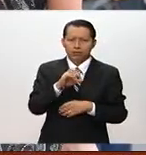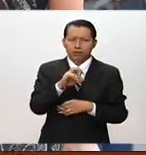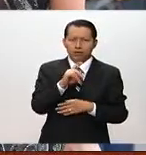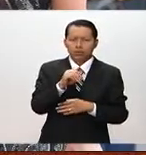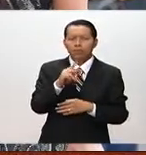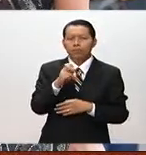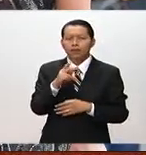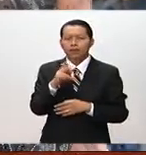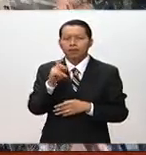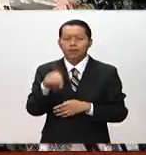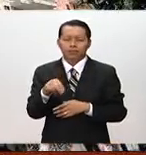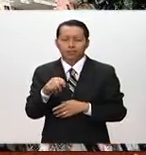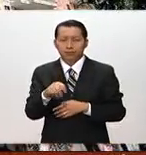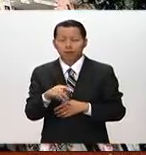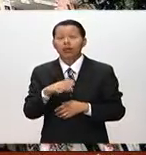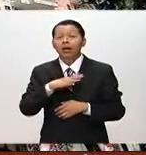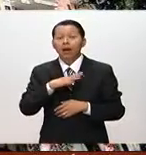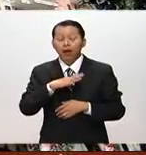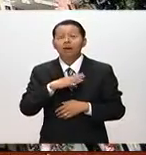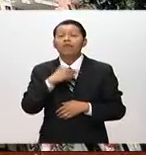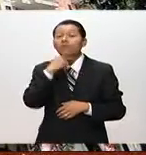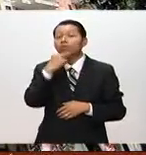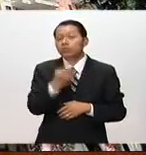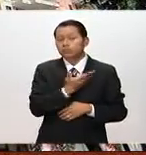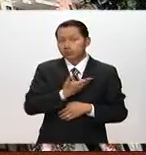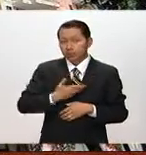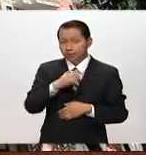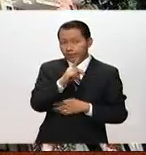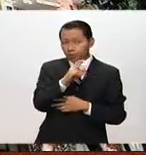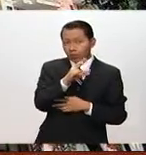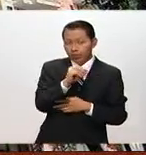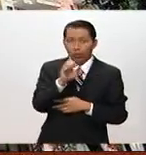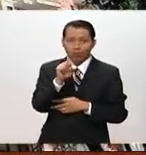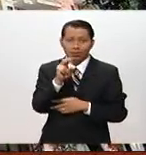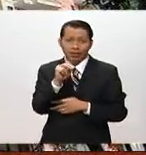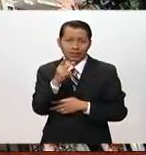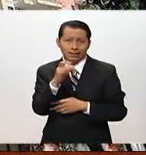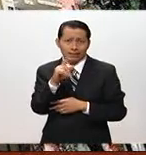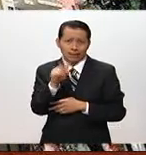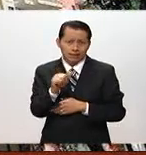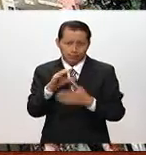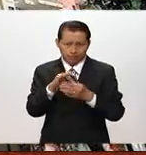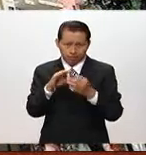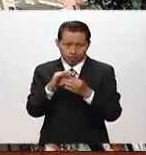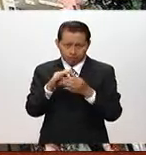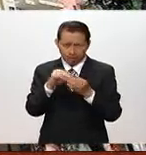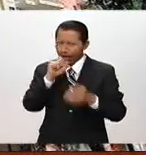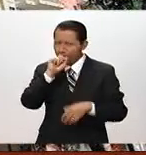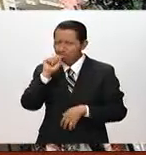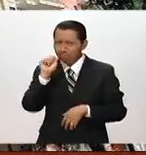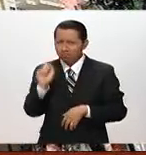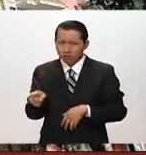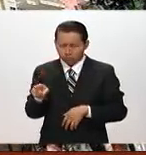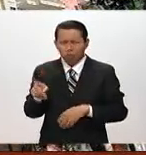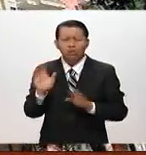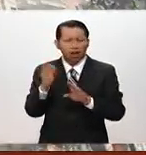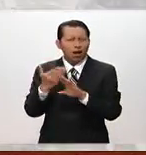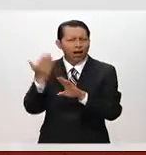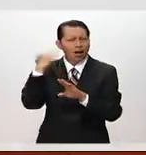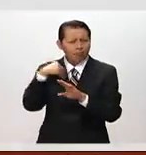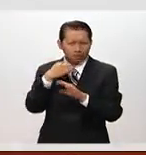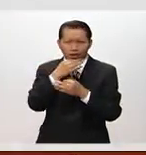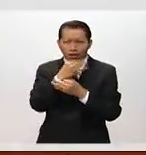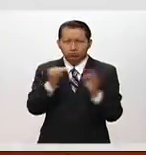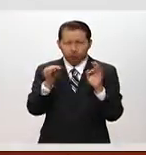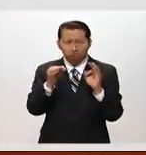Pierdant. El vocero de la presidencia, Eduardo Sánchez, aclaró que la misma primera dama hizo público que en 2005